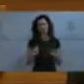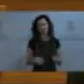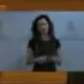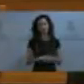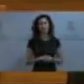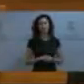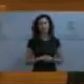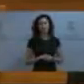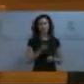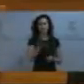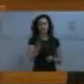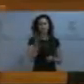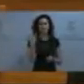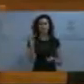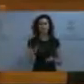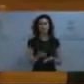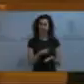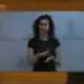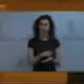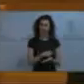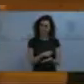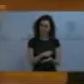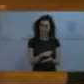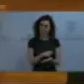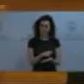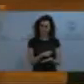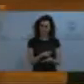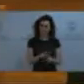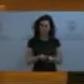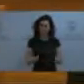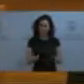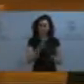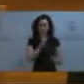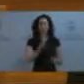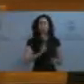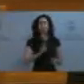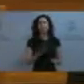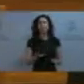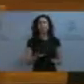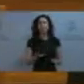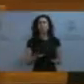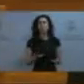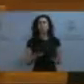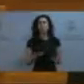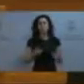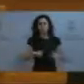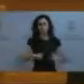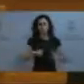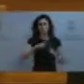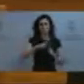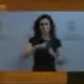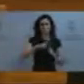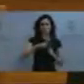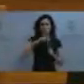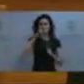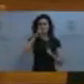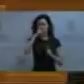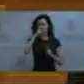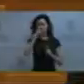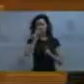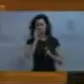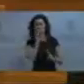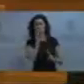usted prometió hace meses. En principio se nos respondió que estaría para mayo o para junio. Yo no lo he visto todavía y